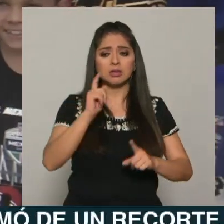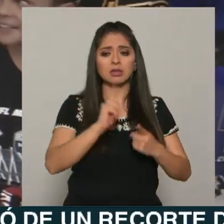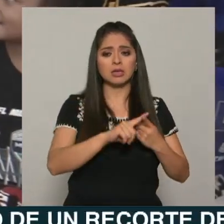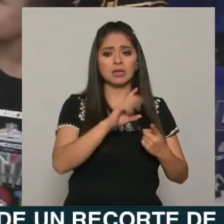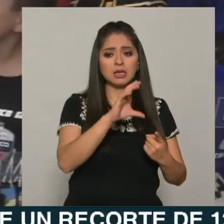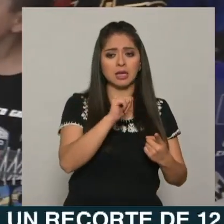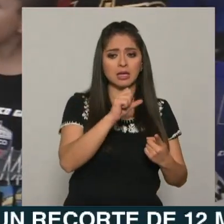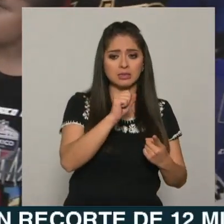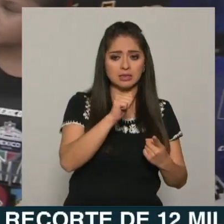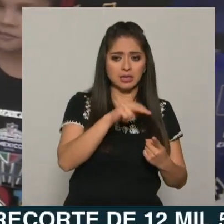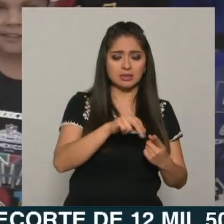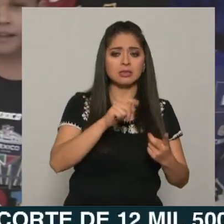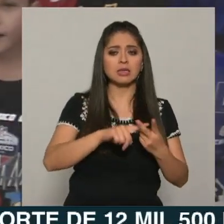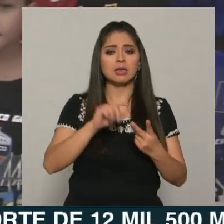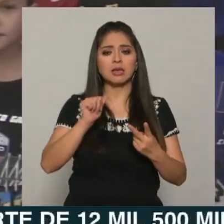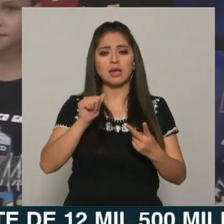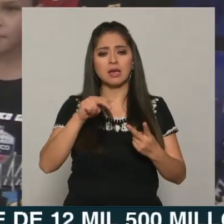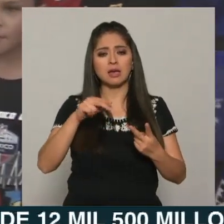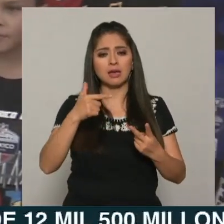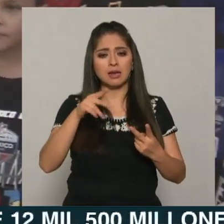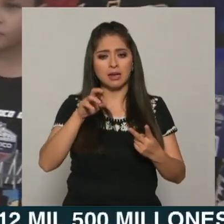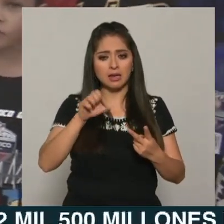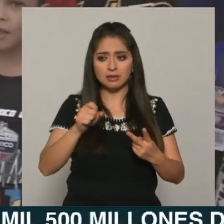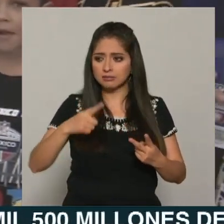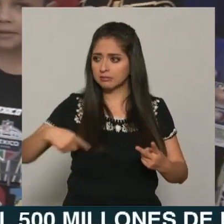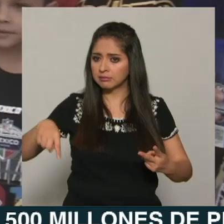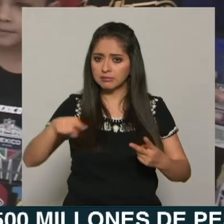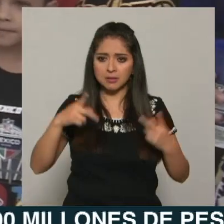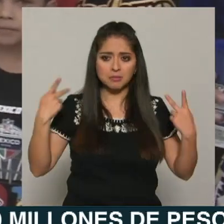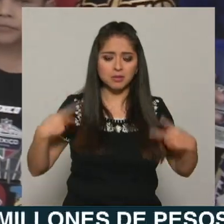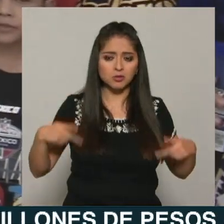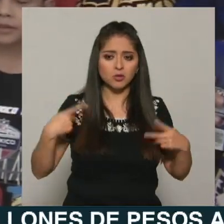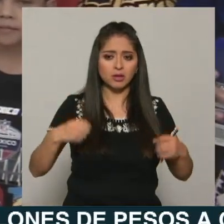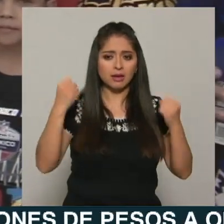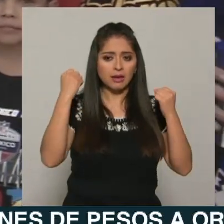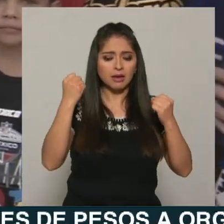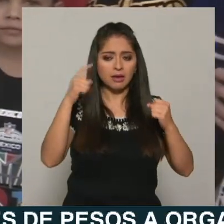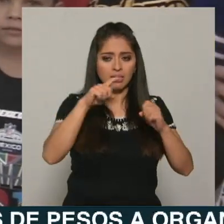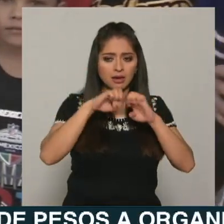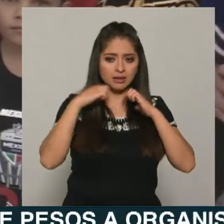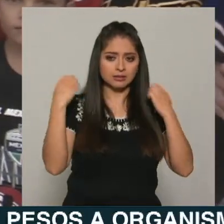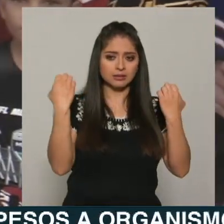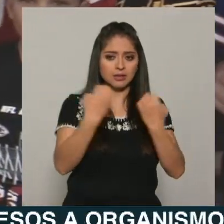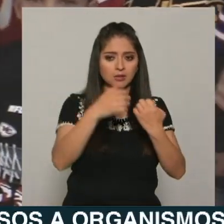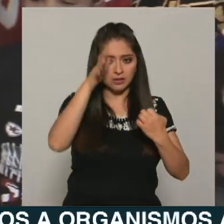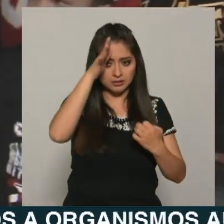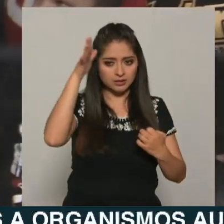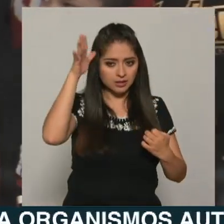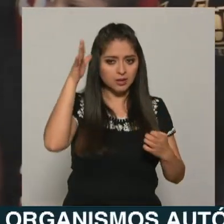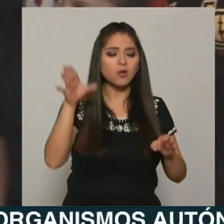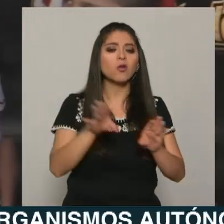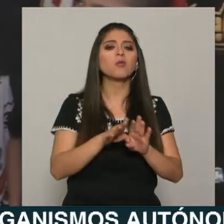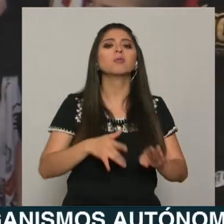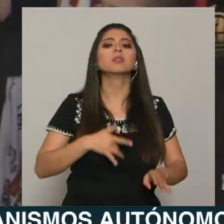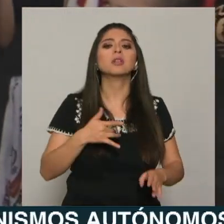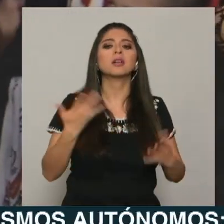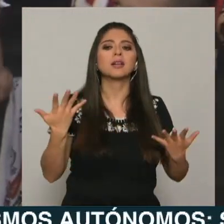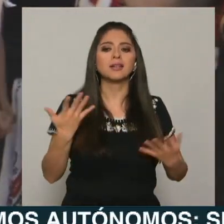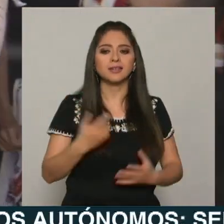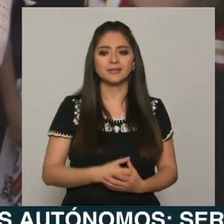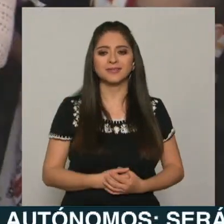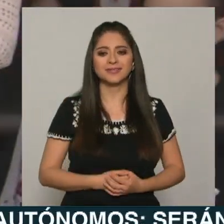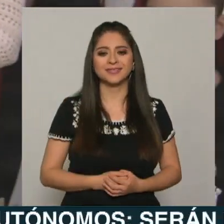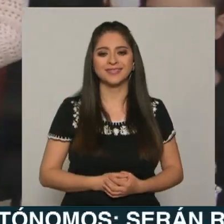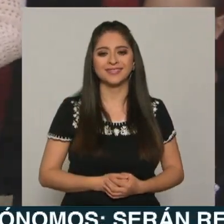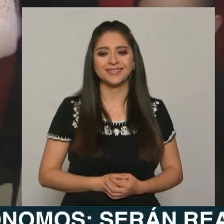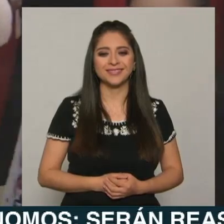City Chiefs y Los Ángeles Chargers y la afición ya está aquí en el Estadio Azteca y así se vive el ambiente. ¿Cómo se vive, chicos?